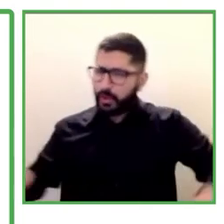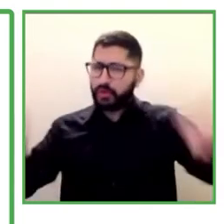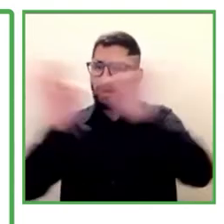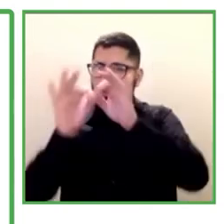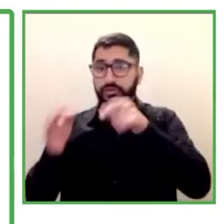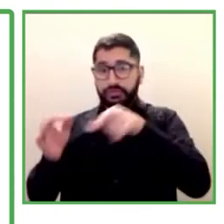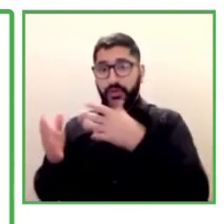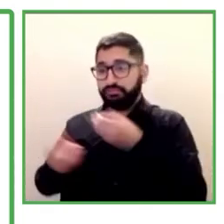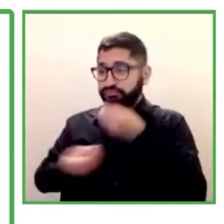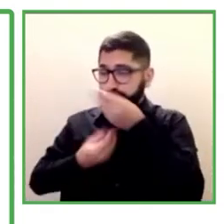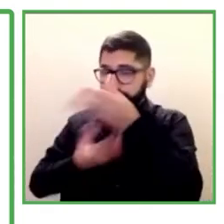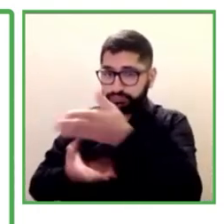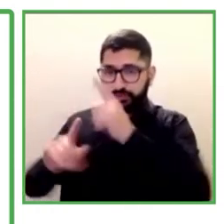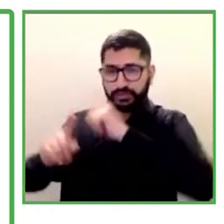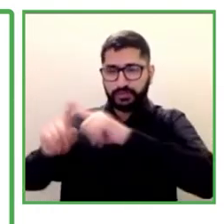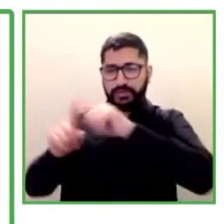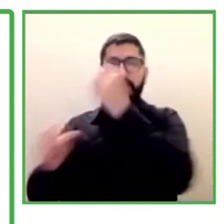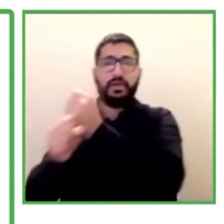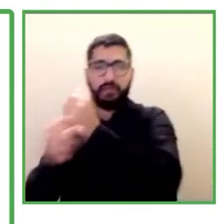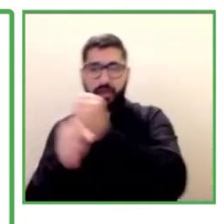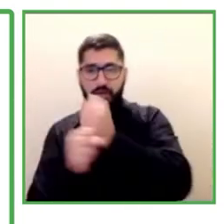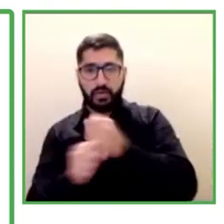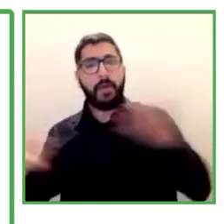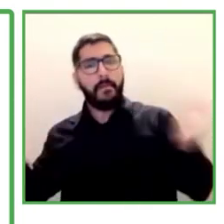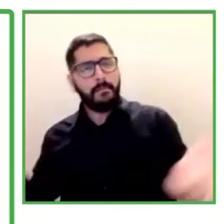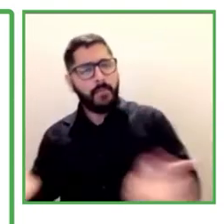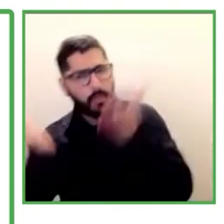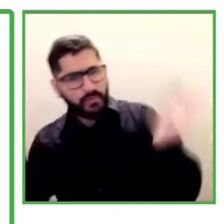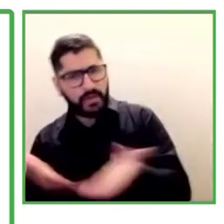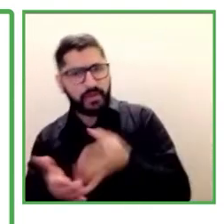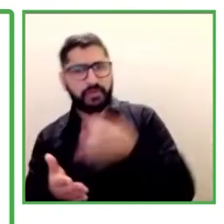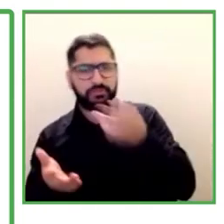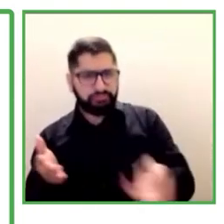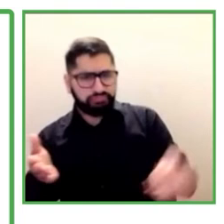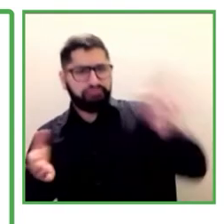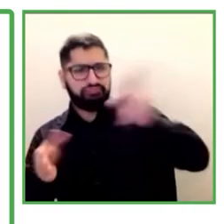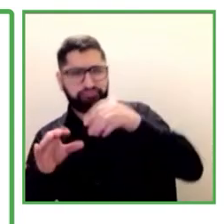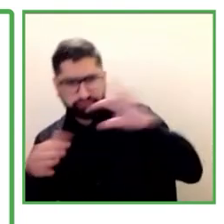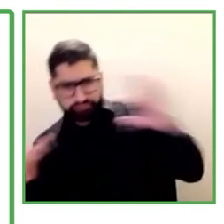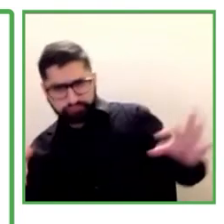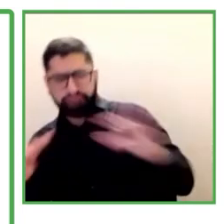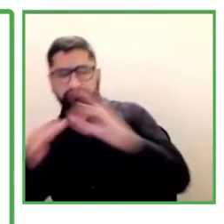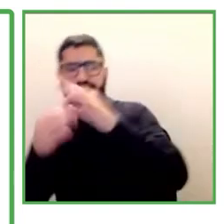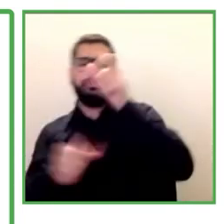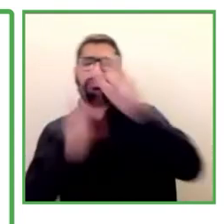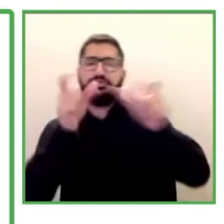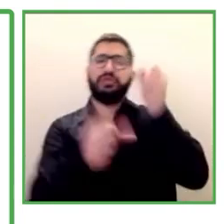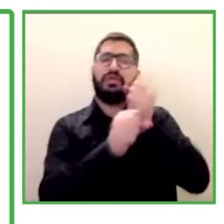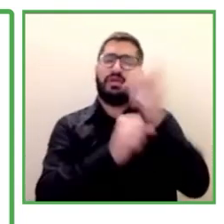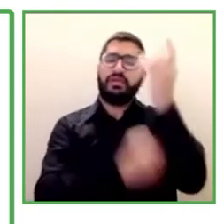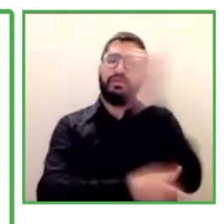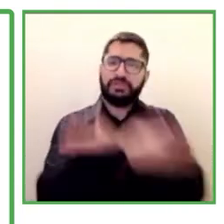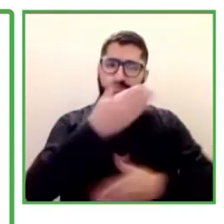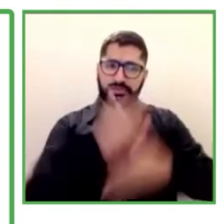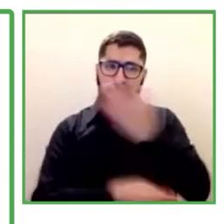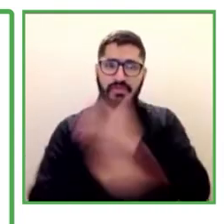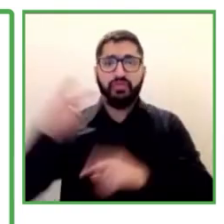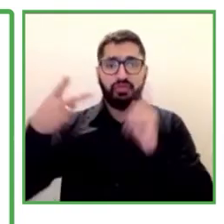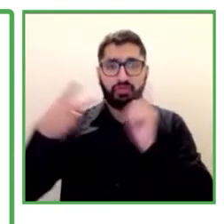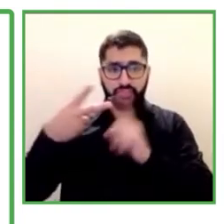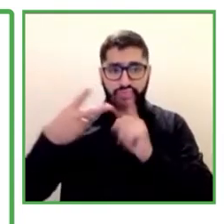promover la reactivación laboral de las personas con discapacidad en dos ámbitos, la línea dependiente y la